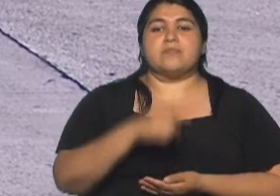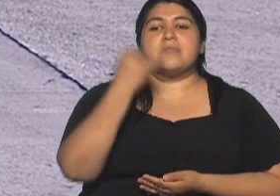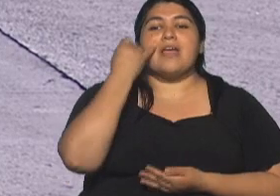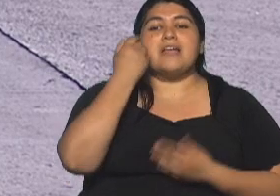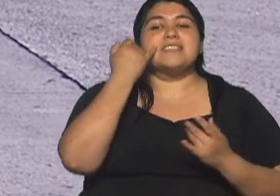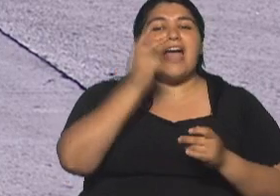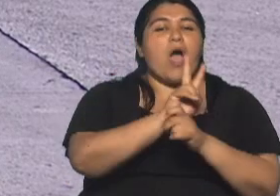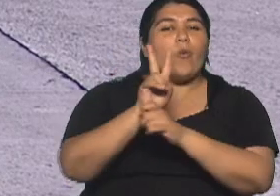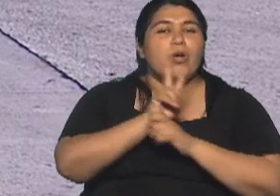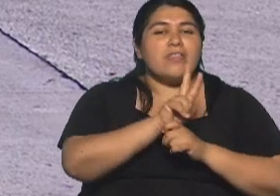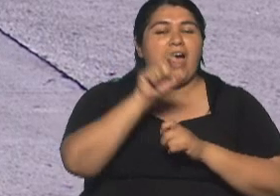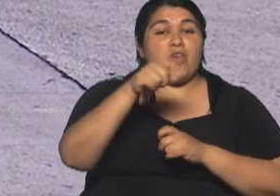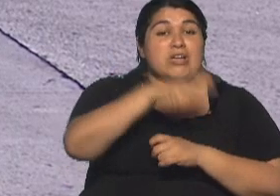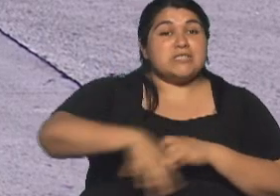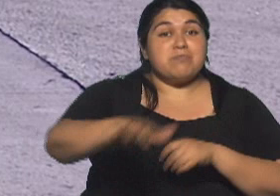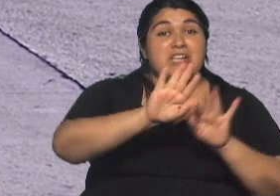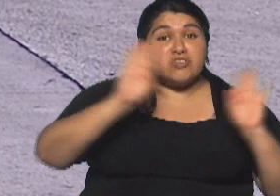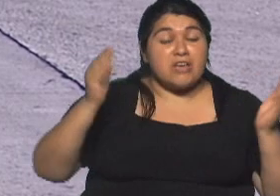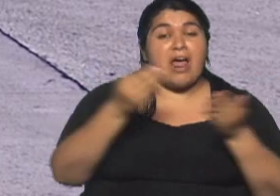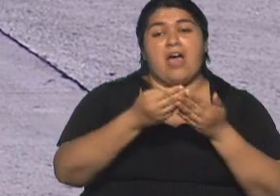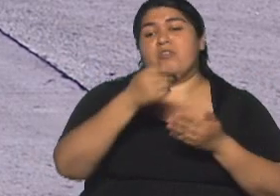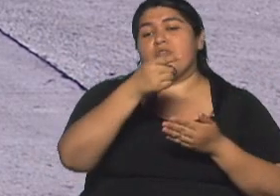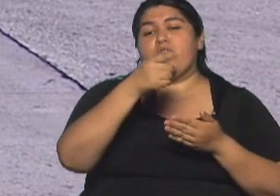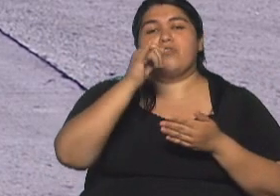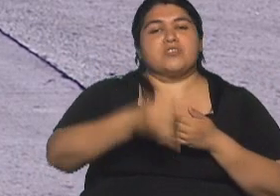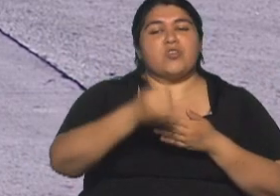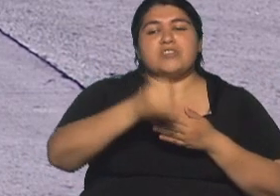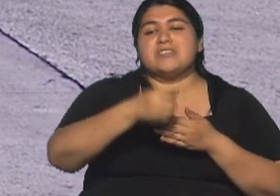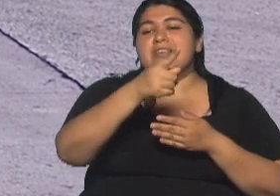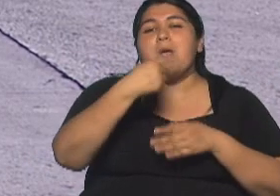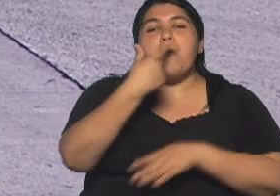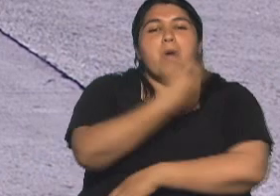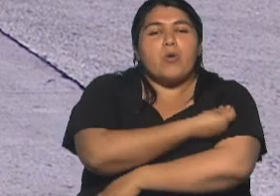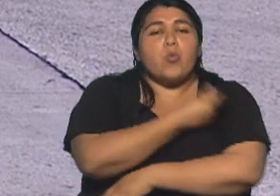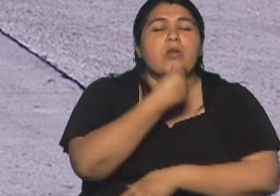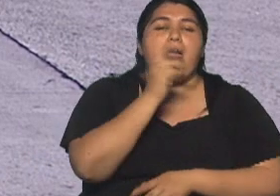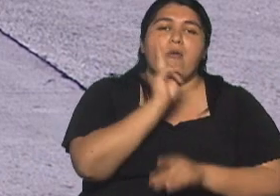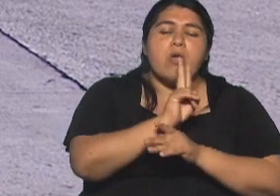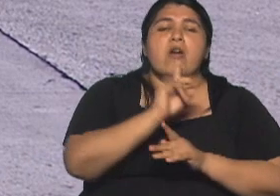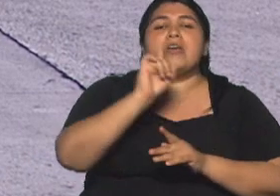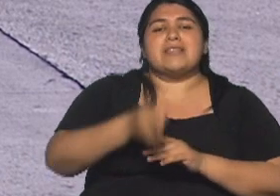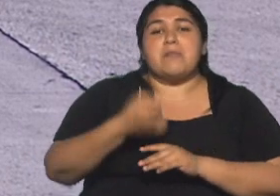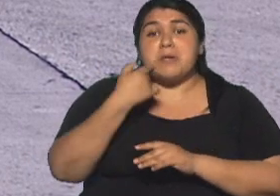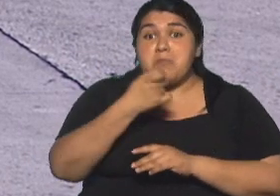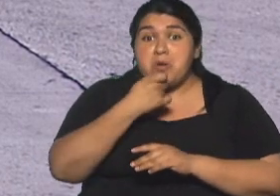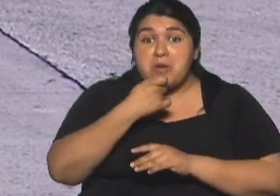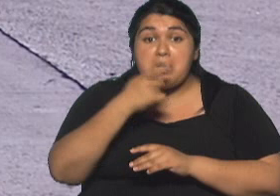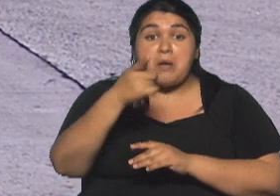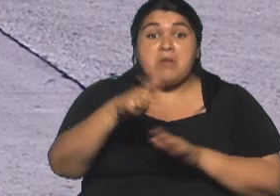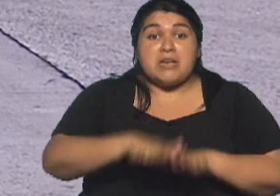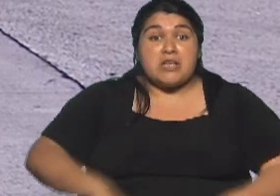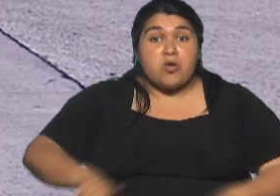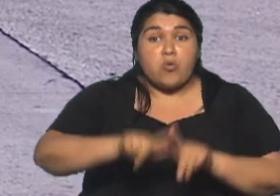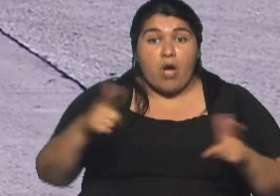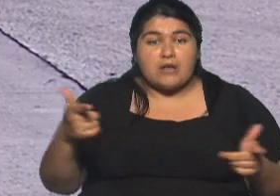cuidados en los espacios cerrados no ir a las vacunas no tener habilitada la vacunación en grados